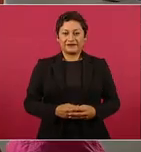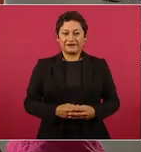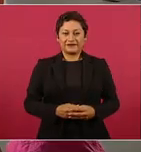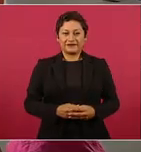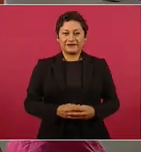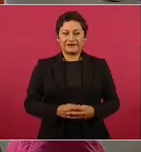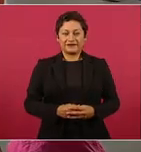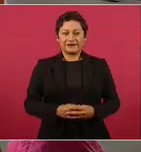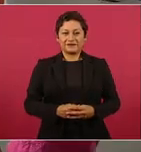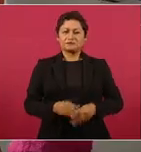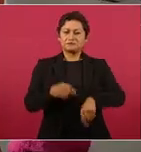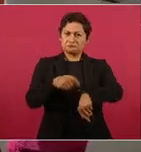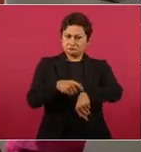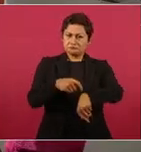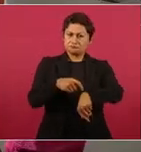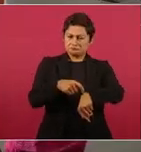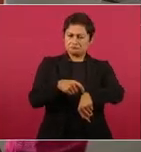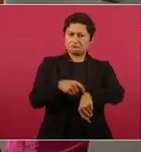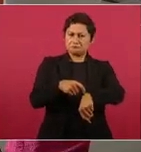Tenemos tiempo.